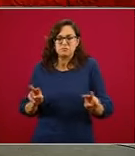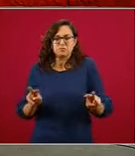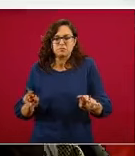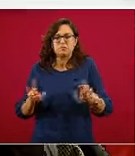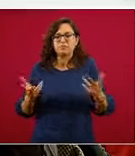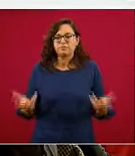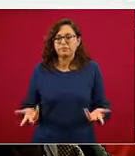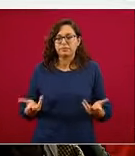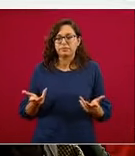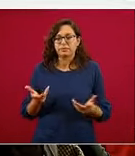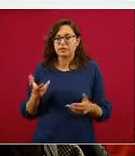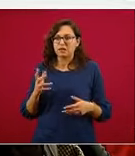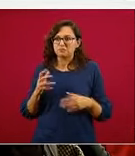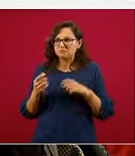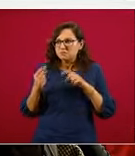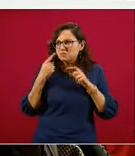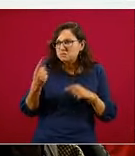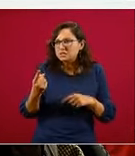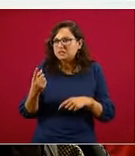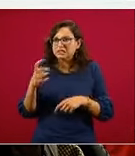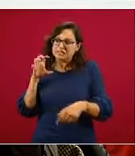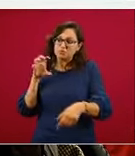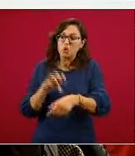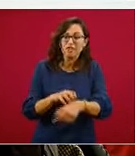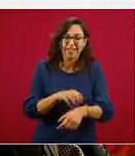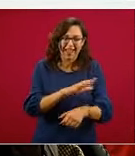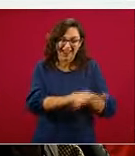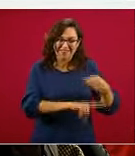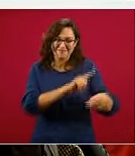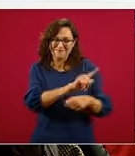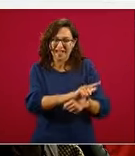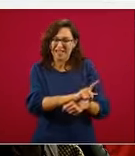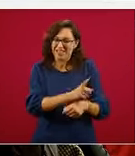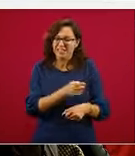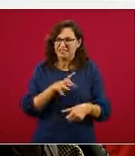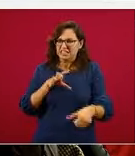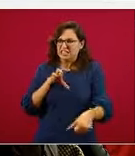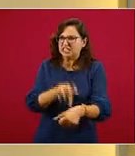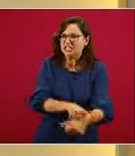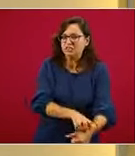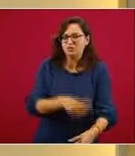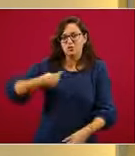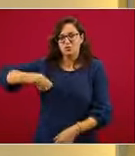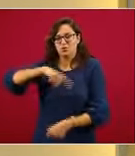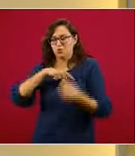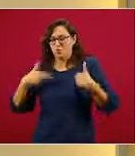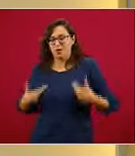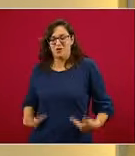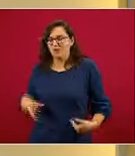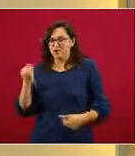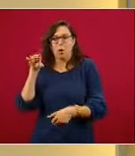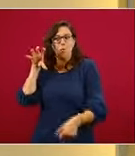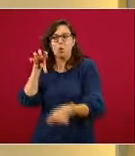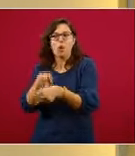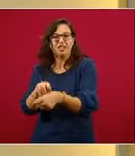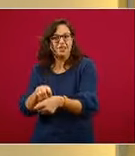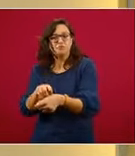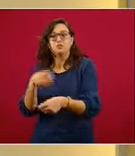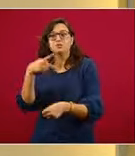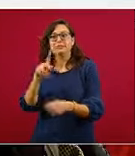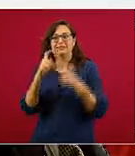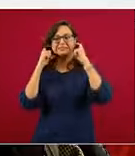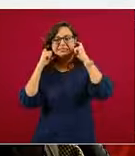de los mamíferos para morder. Los humanos no mordemos, pero tensamos toda la musculatura y tenemos dolor después, ¿no? Bueno,